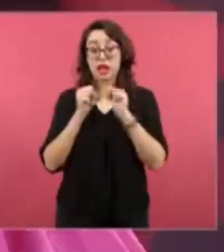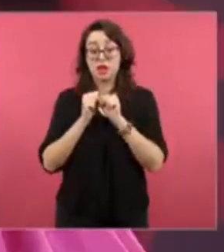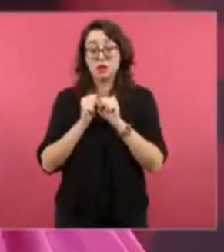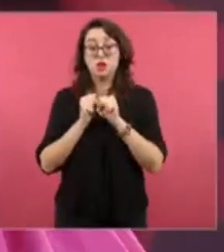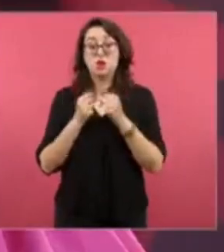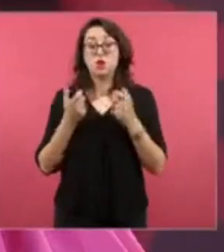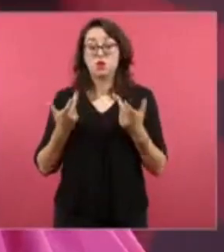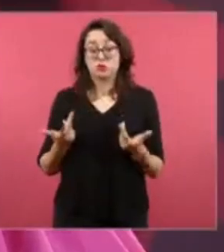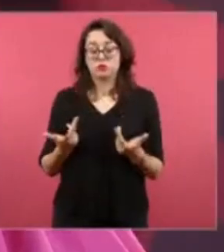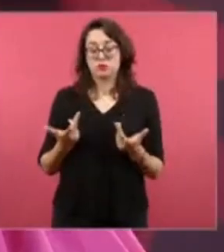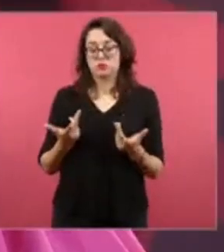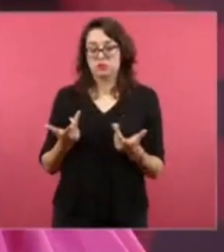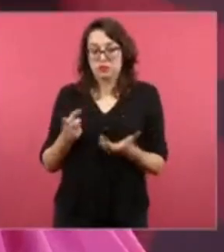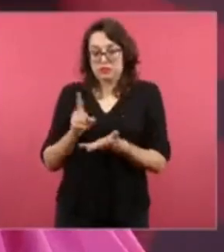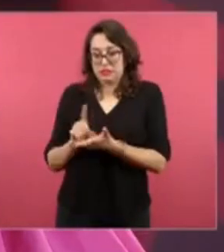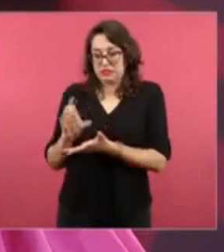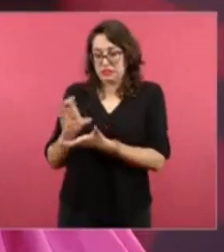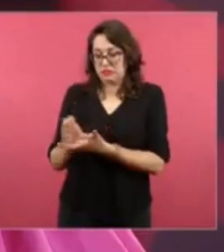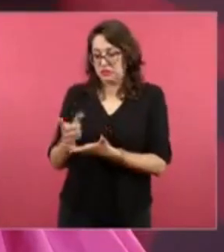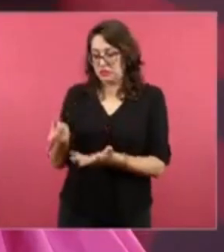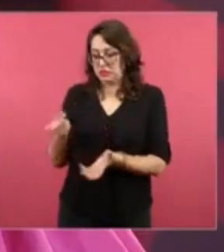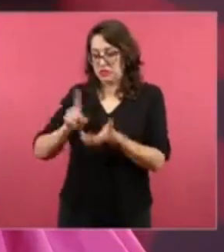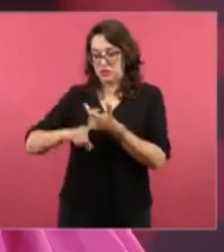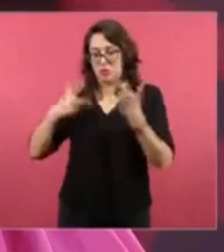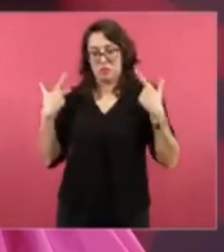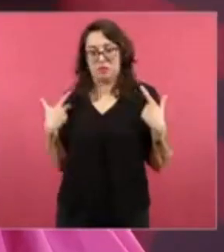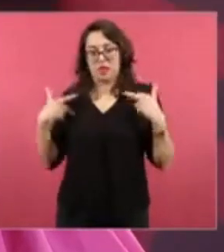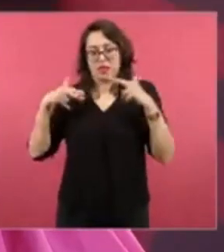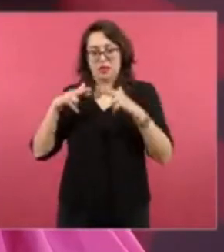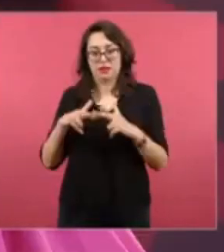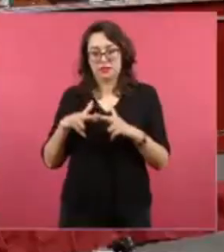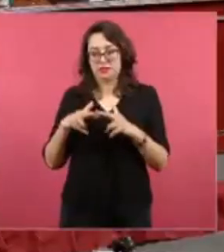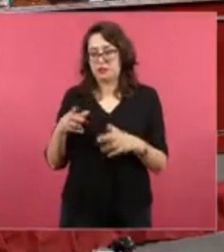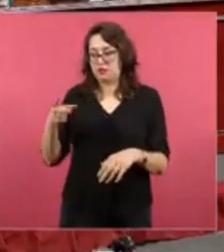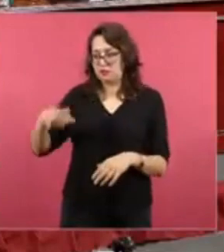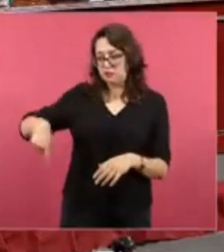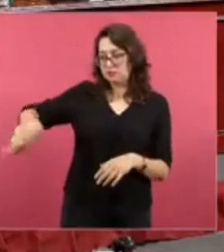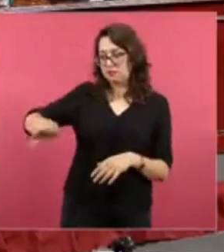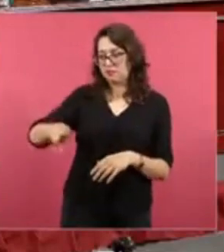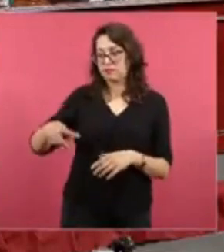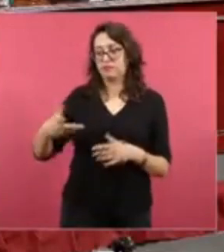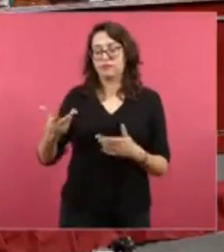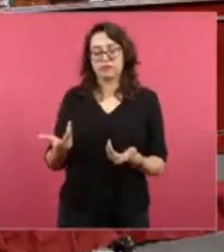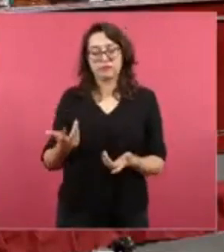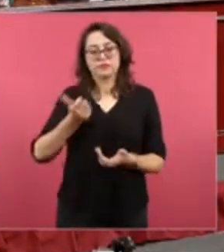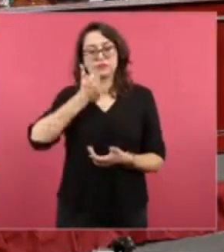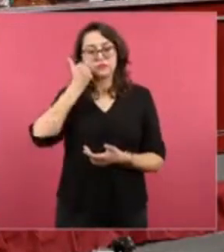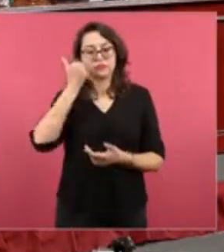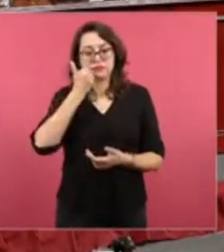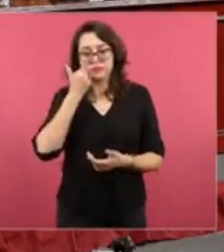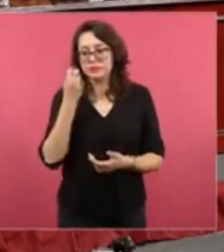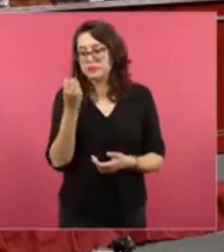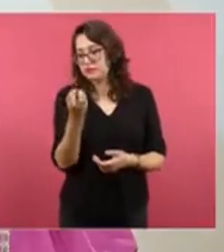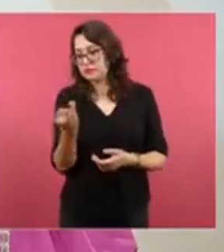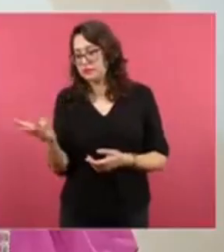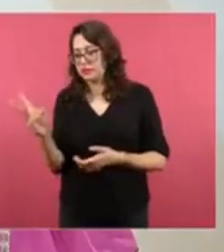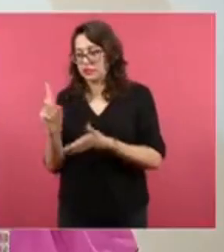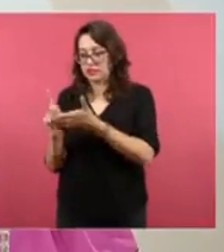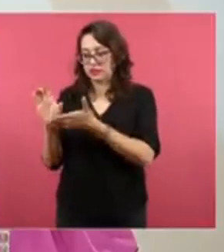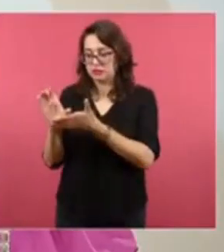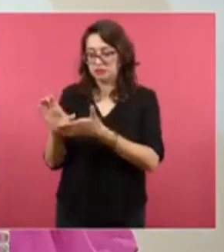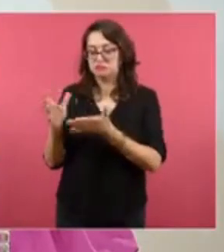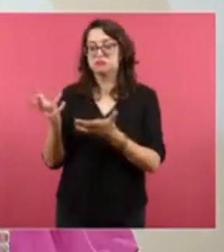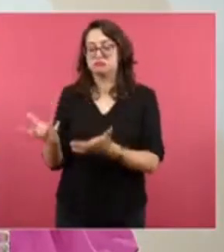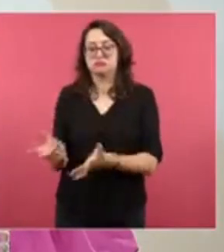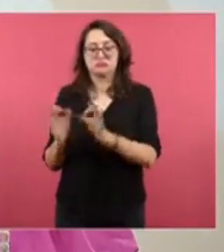agradezco que ustedes difundan la importancia que tienen estos estudiantes, y digo estos no de una manera